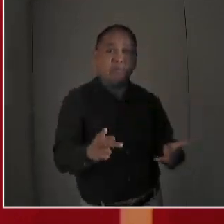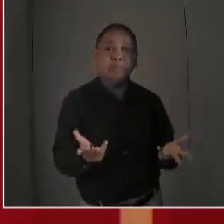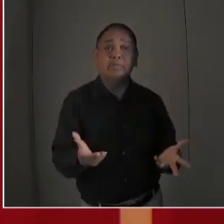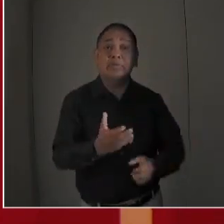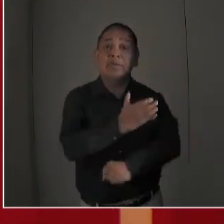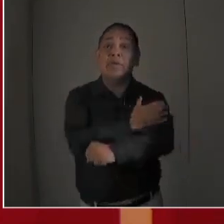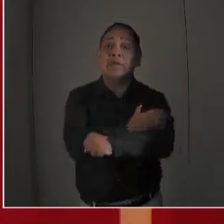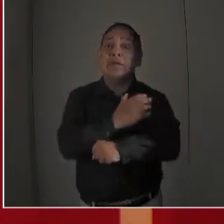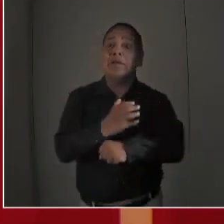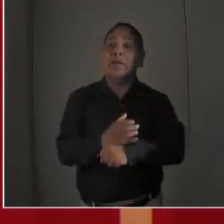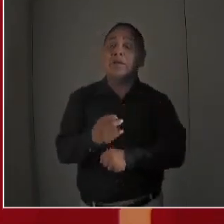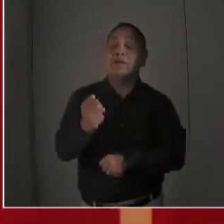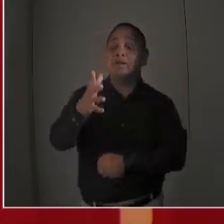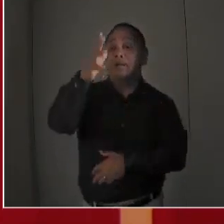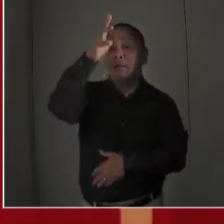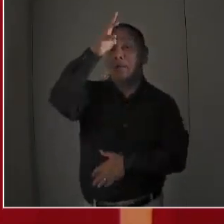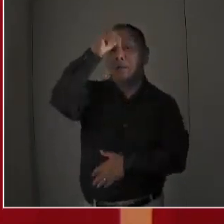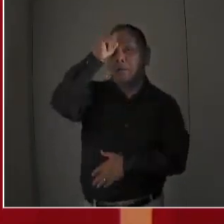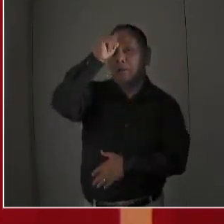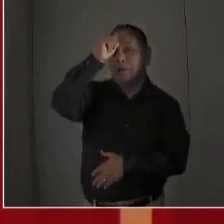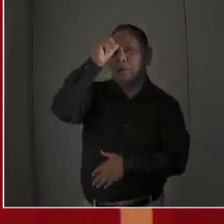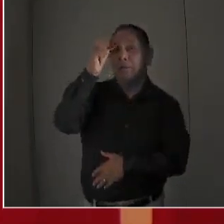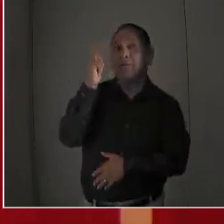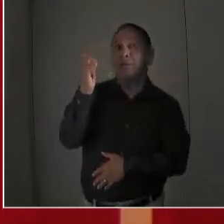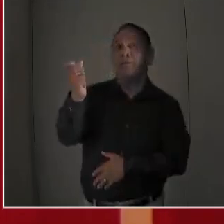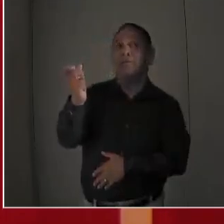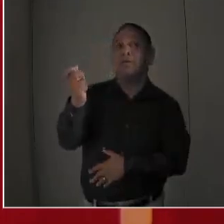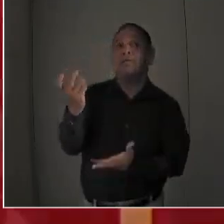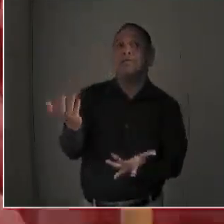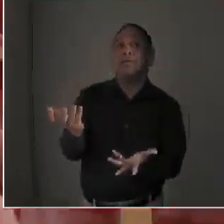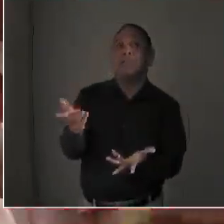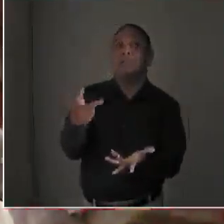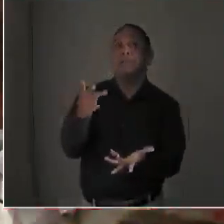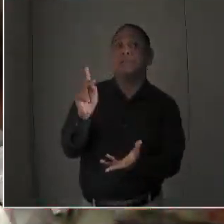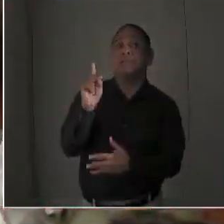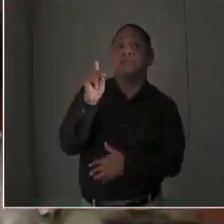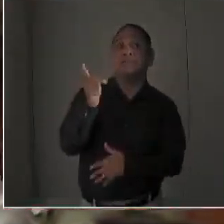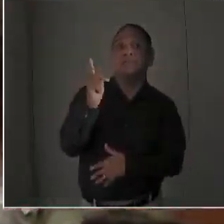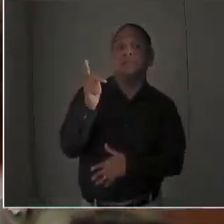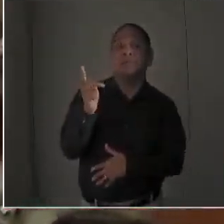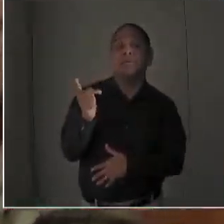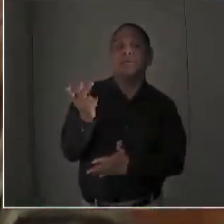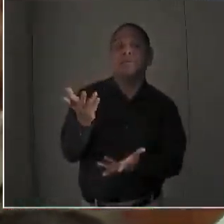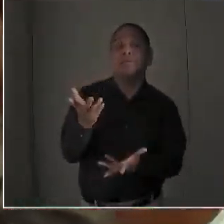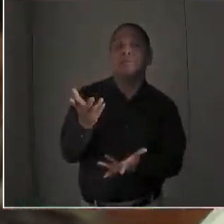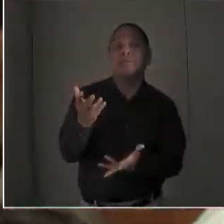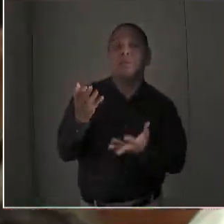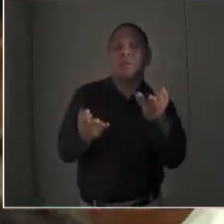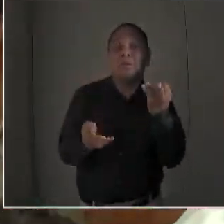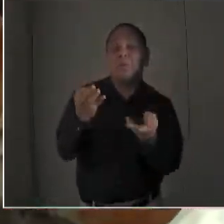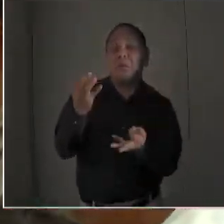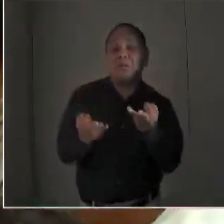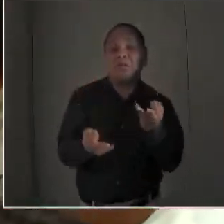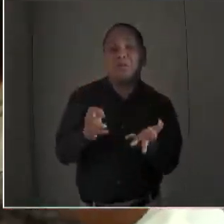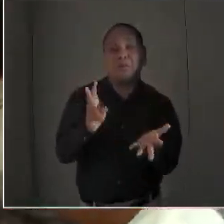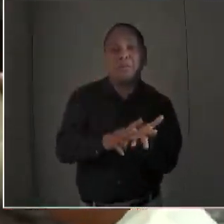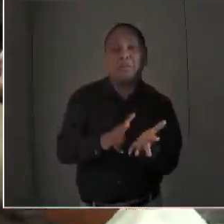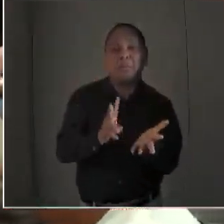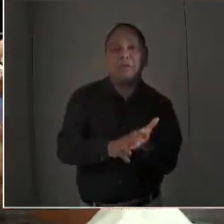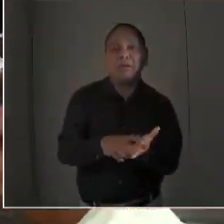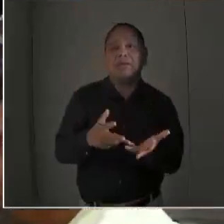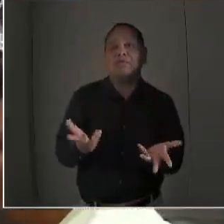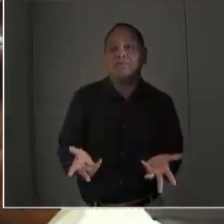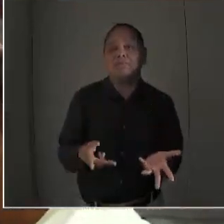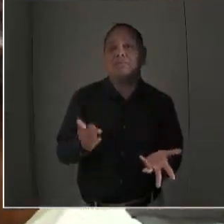ejemplo, no está de acuerdo en la reforma judicial y es válido. Y nosotros respetamos la posición